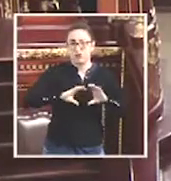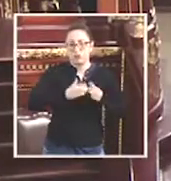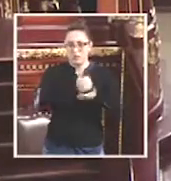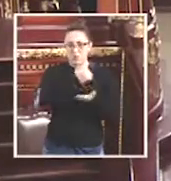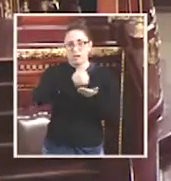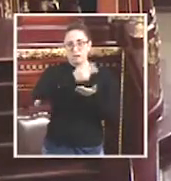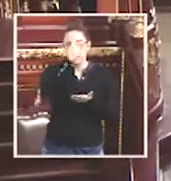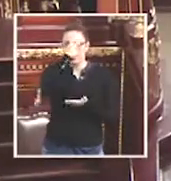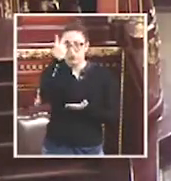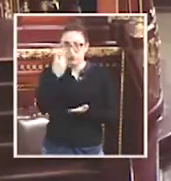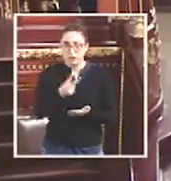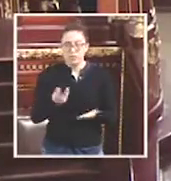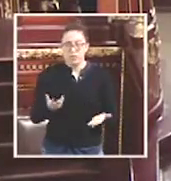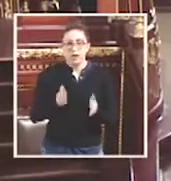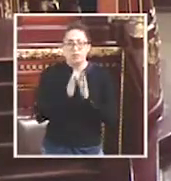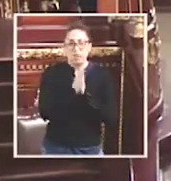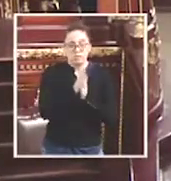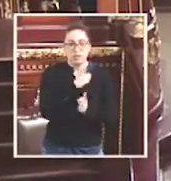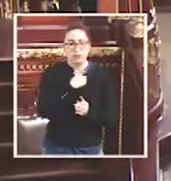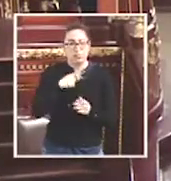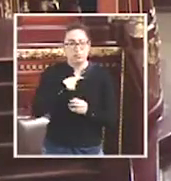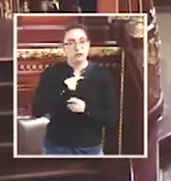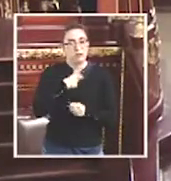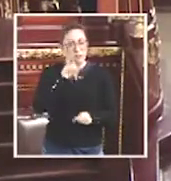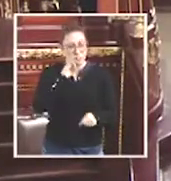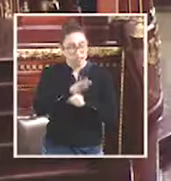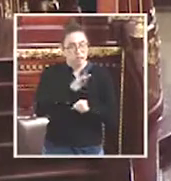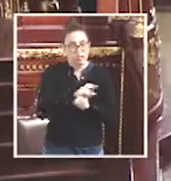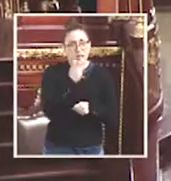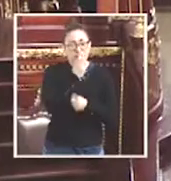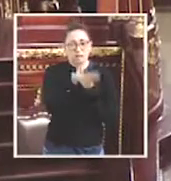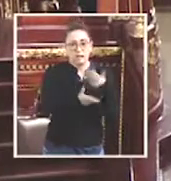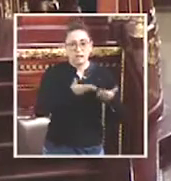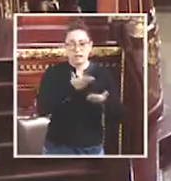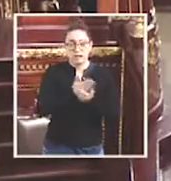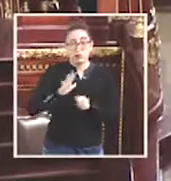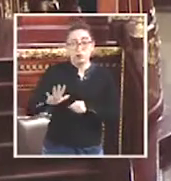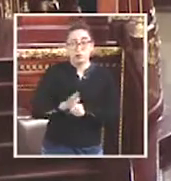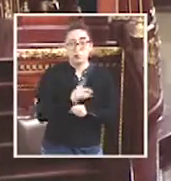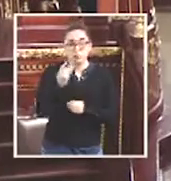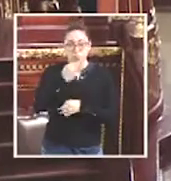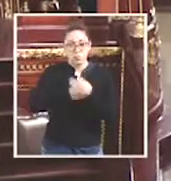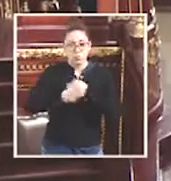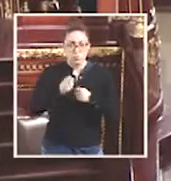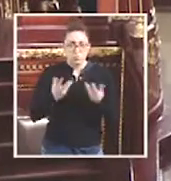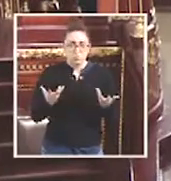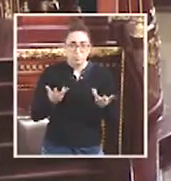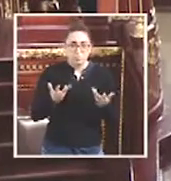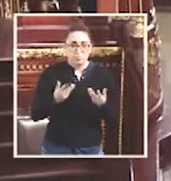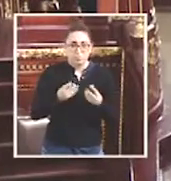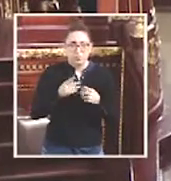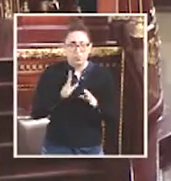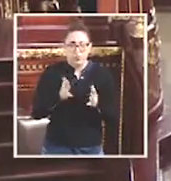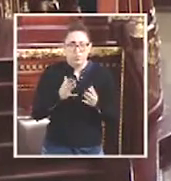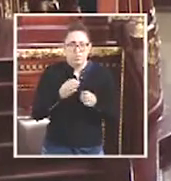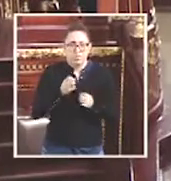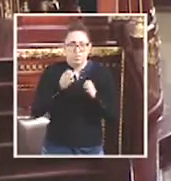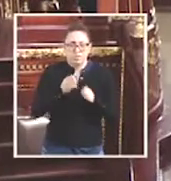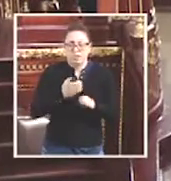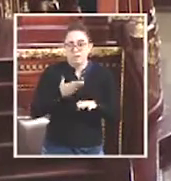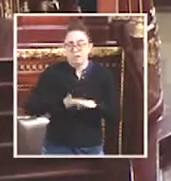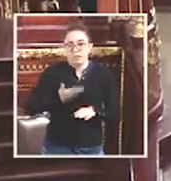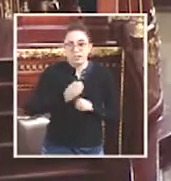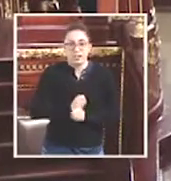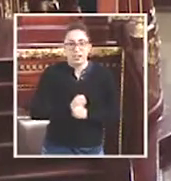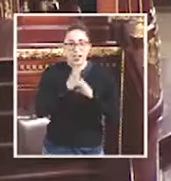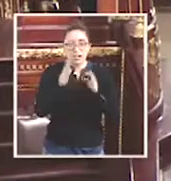cada entidad son suficientes para garantizar la posibilidad de que tanto la mayoría como la minoría sean representados. Por